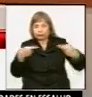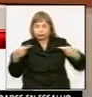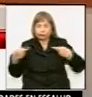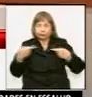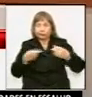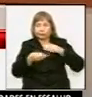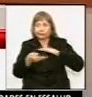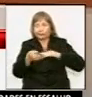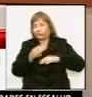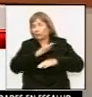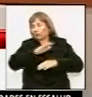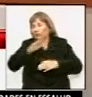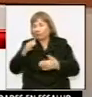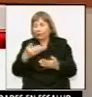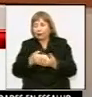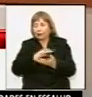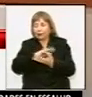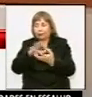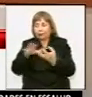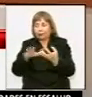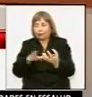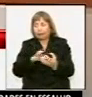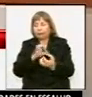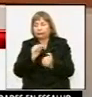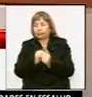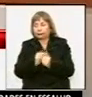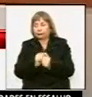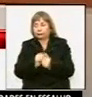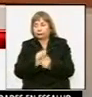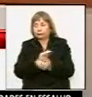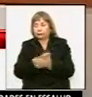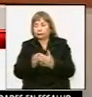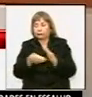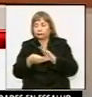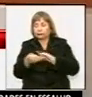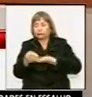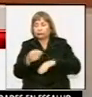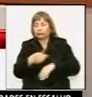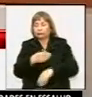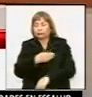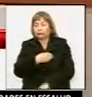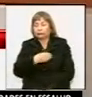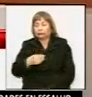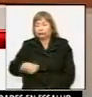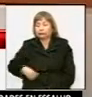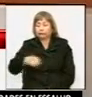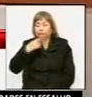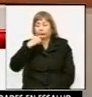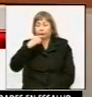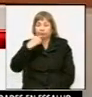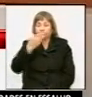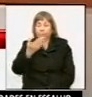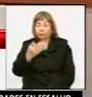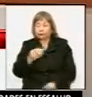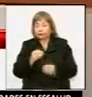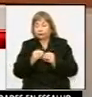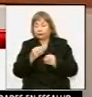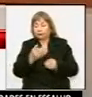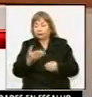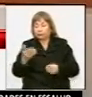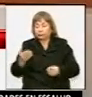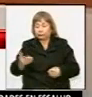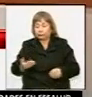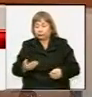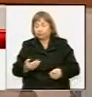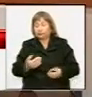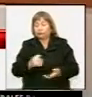que todos estamos involucrados en erradicar esta corrupción, ministra. Y para poder absolver las preguntas que han quedado